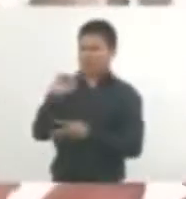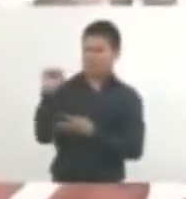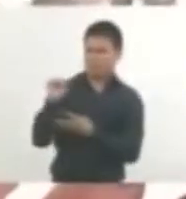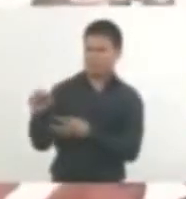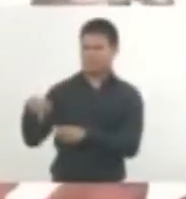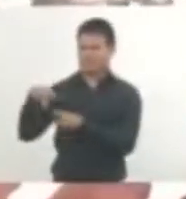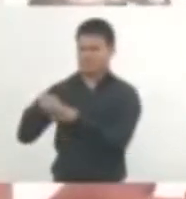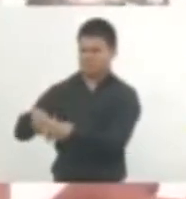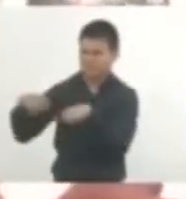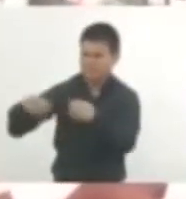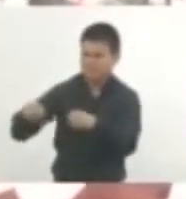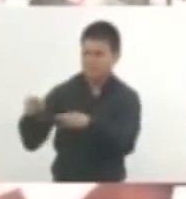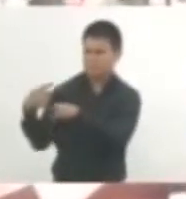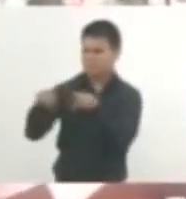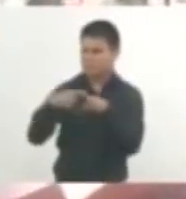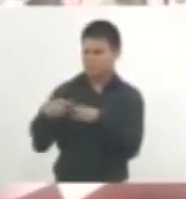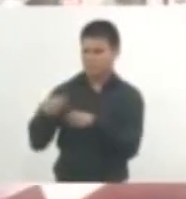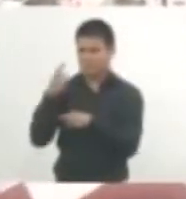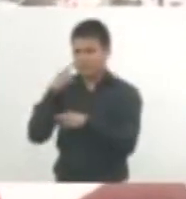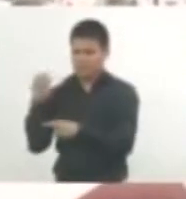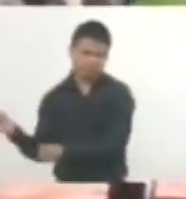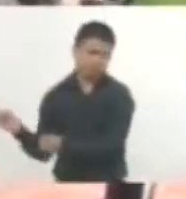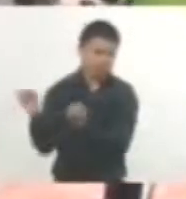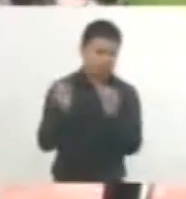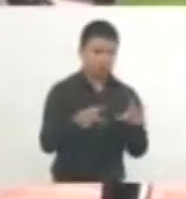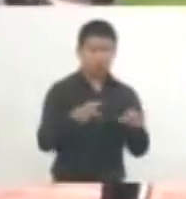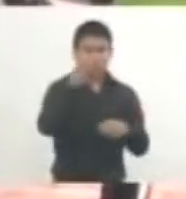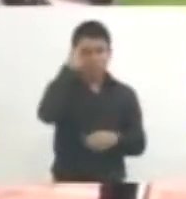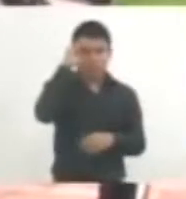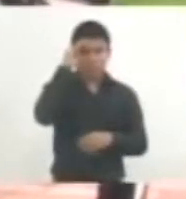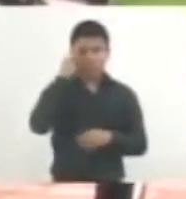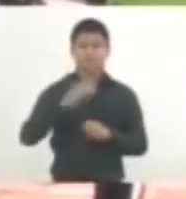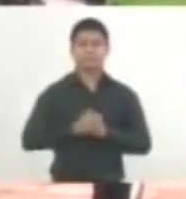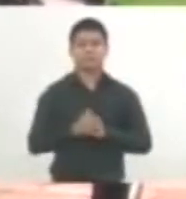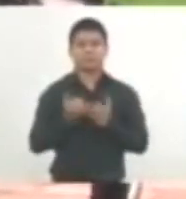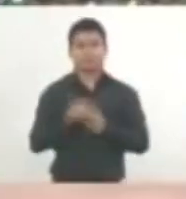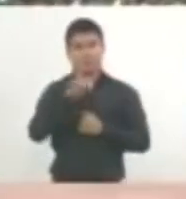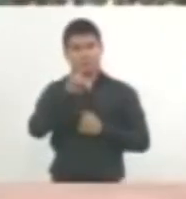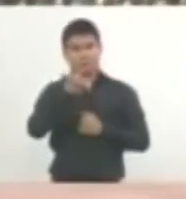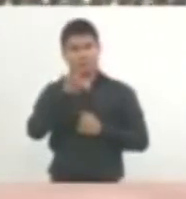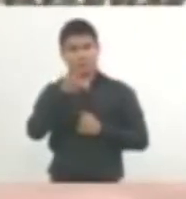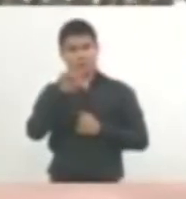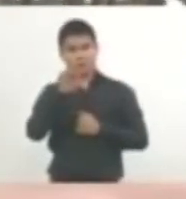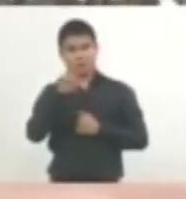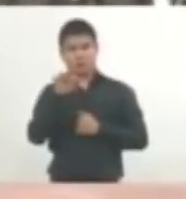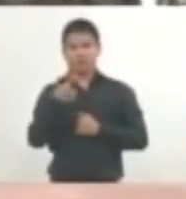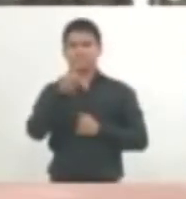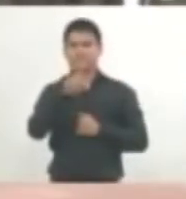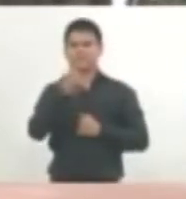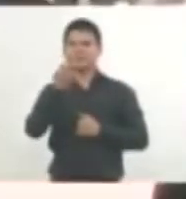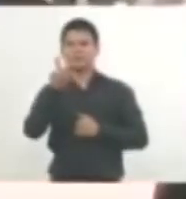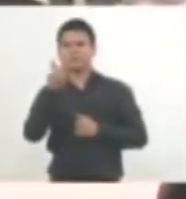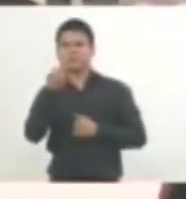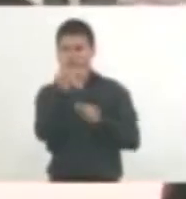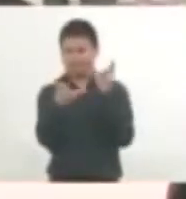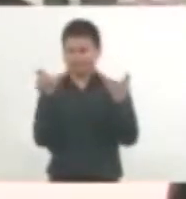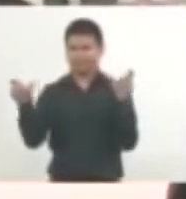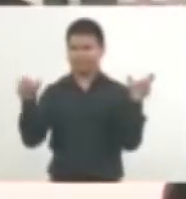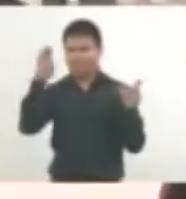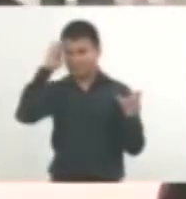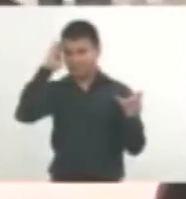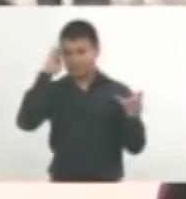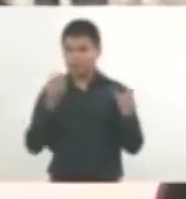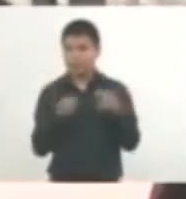departamental. 30 motocicletas sumados a un CAI móvil y a dos Duster, 107 hombres y mujeres policías que van